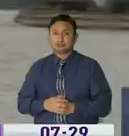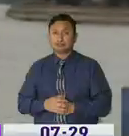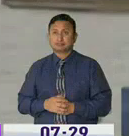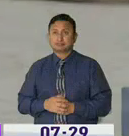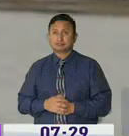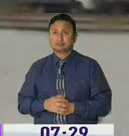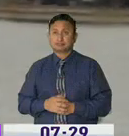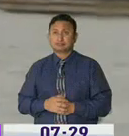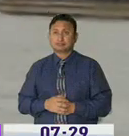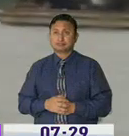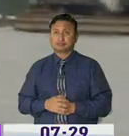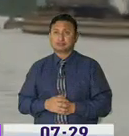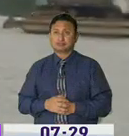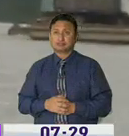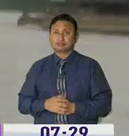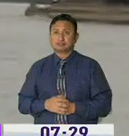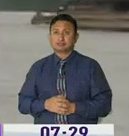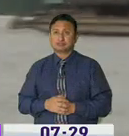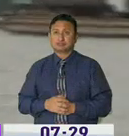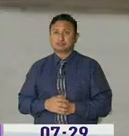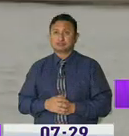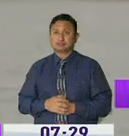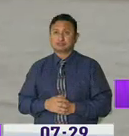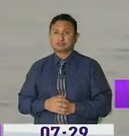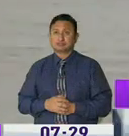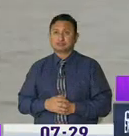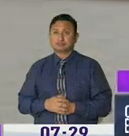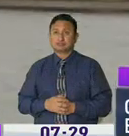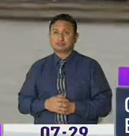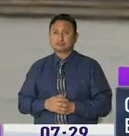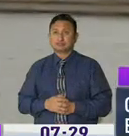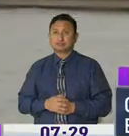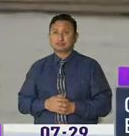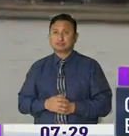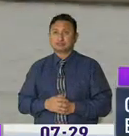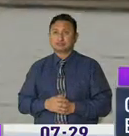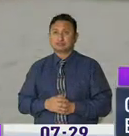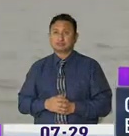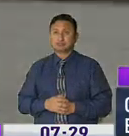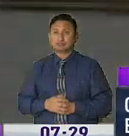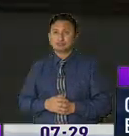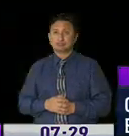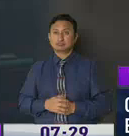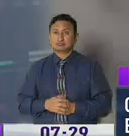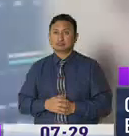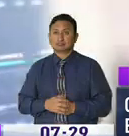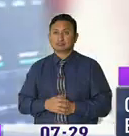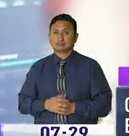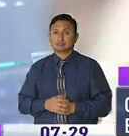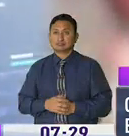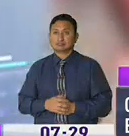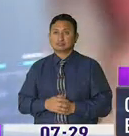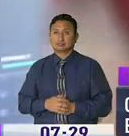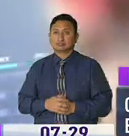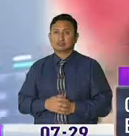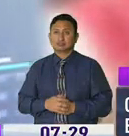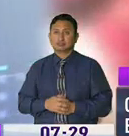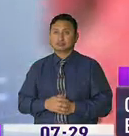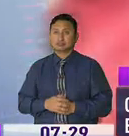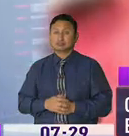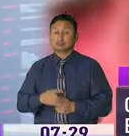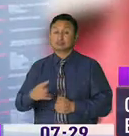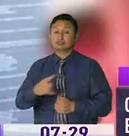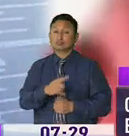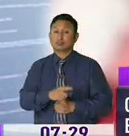ya, se acercan a ver qué es lo que nos ha sucedido. Algunos pescadores cansados de tantos ataques